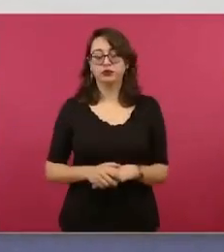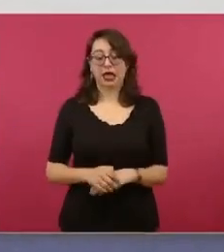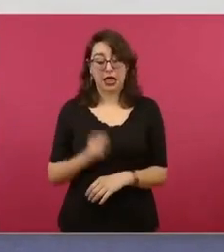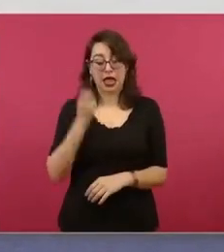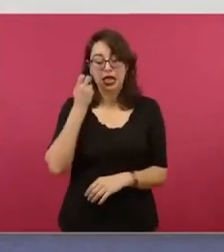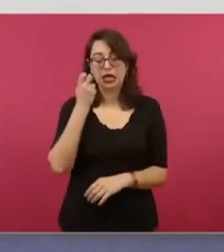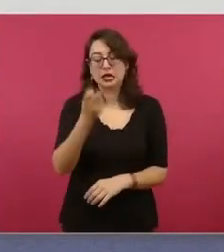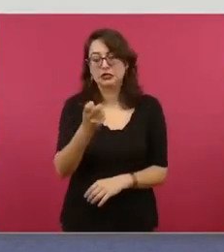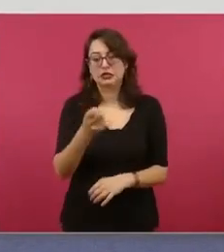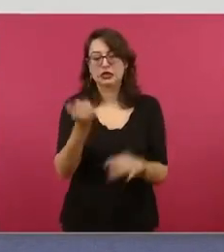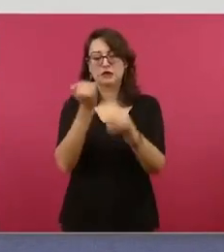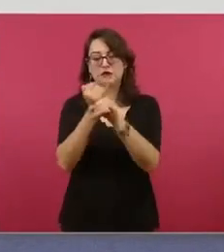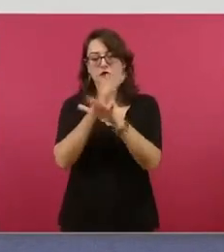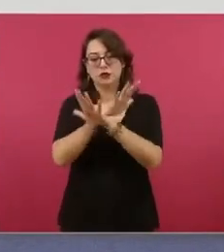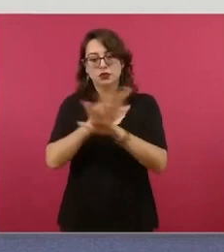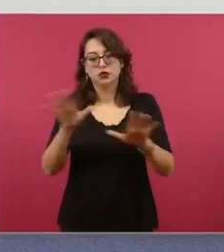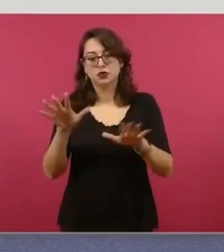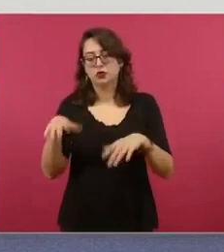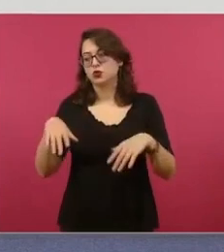Y ahora quiero